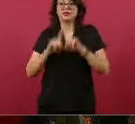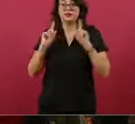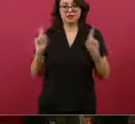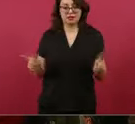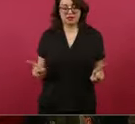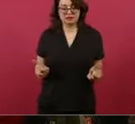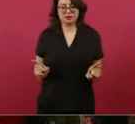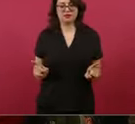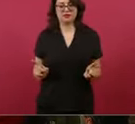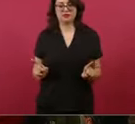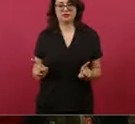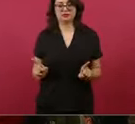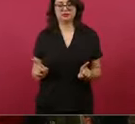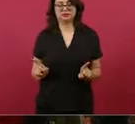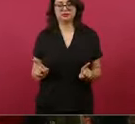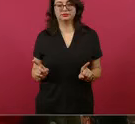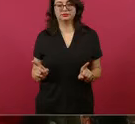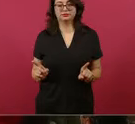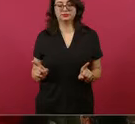El tema